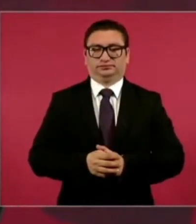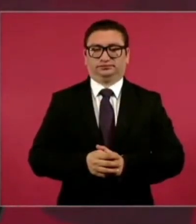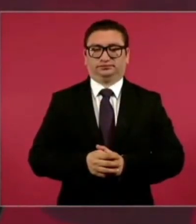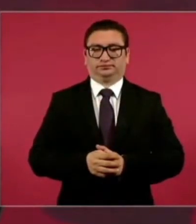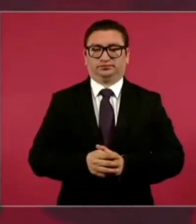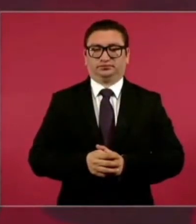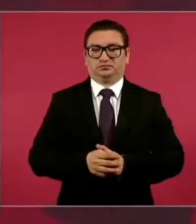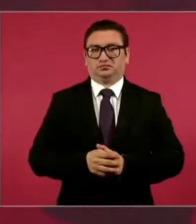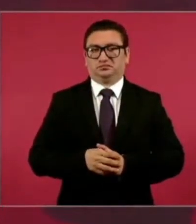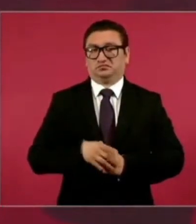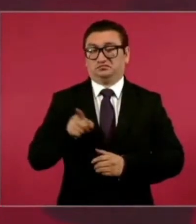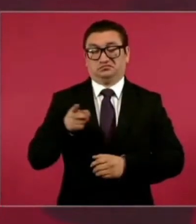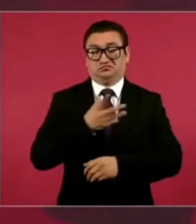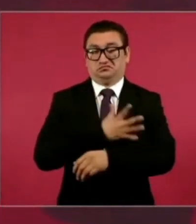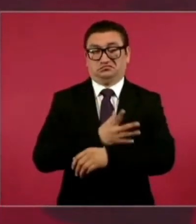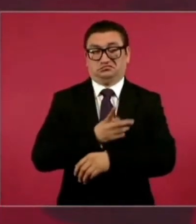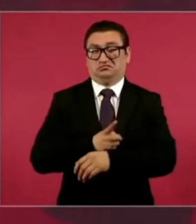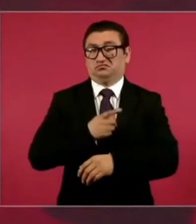deshonesto,